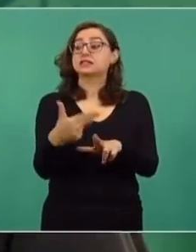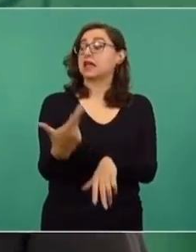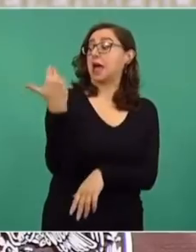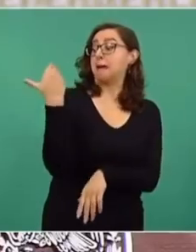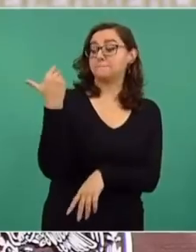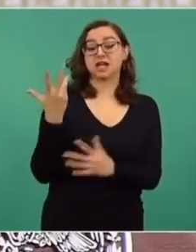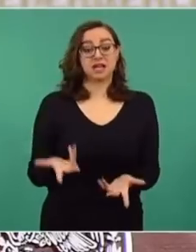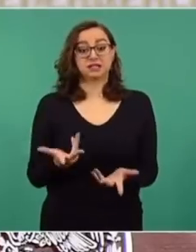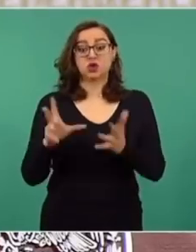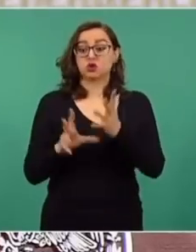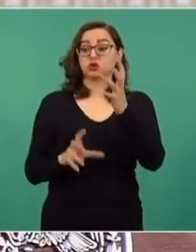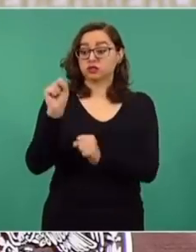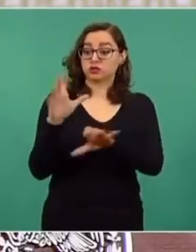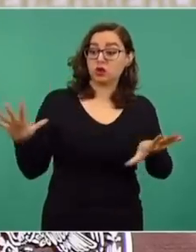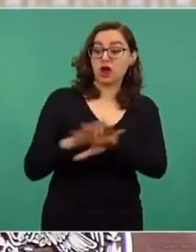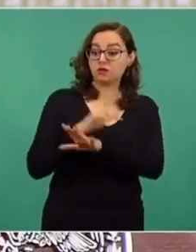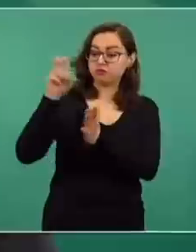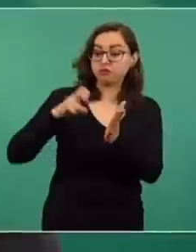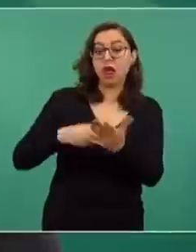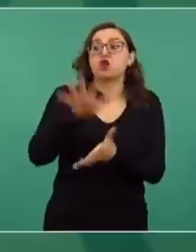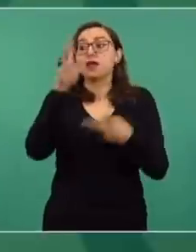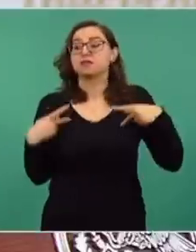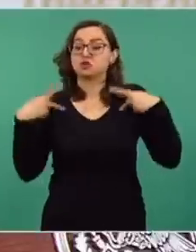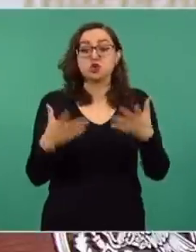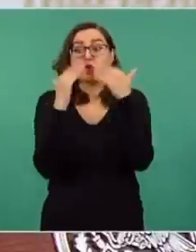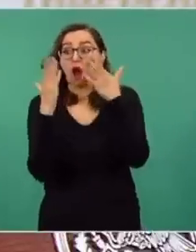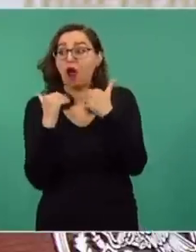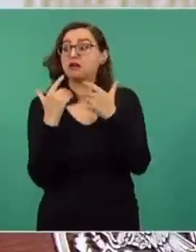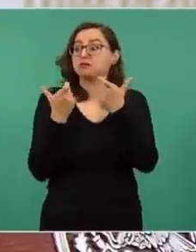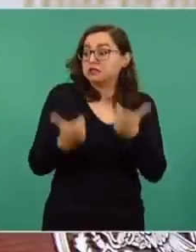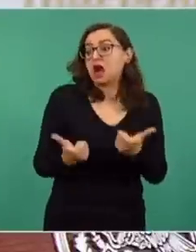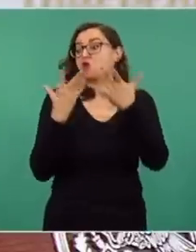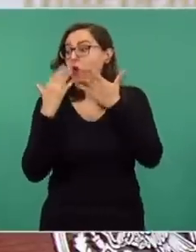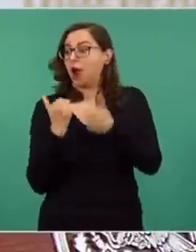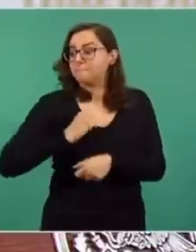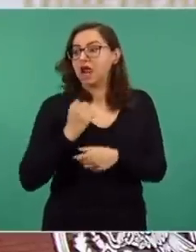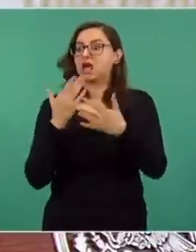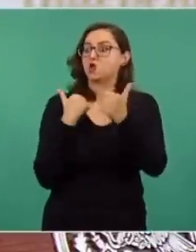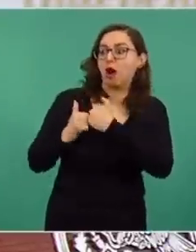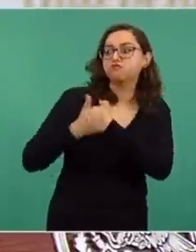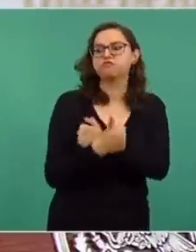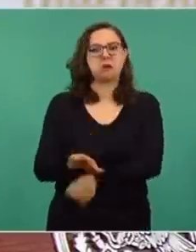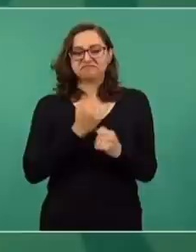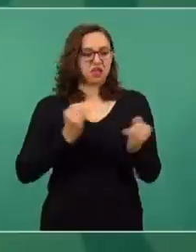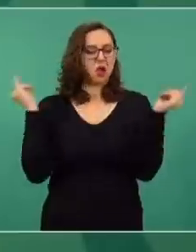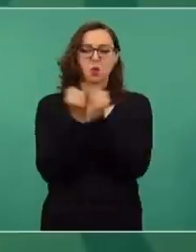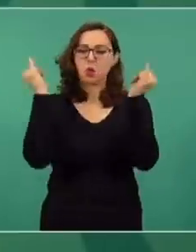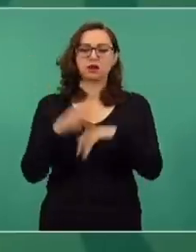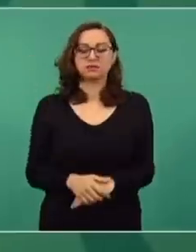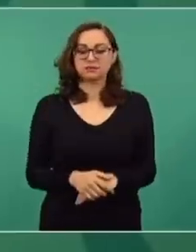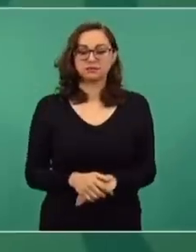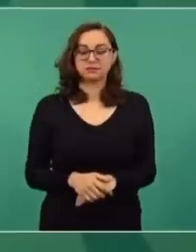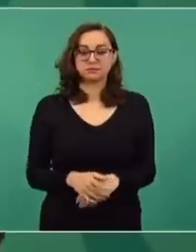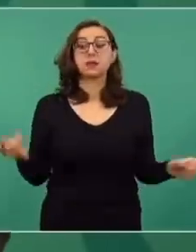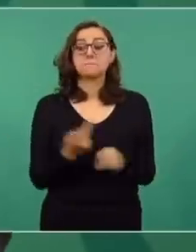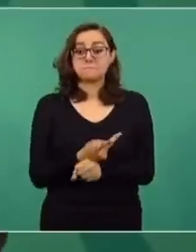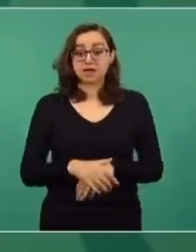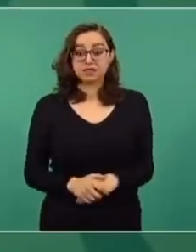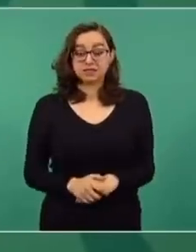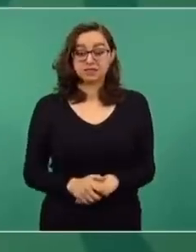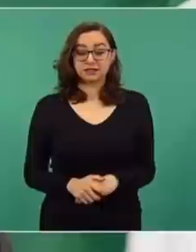en una de sus partes la están declarando inconstitucional. Me parece que no se actuó bien. Que no procede